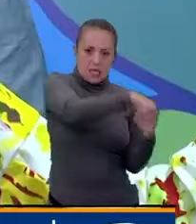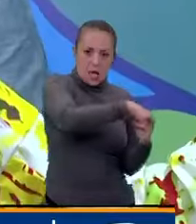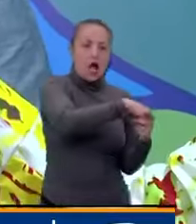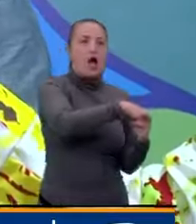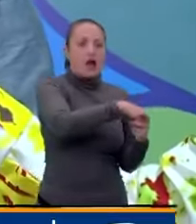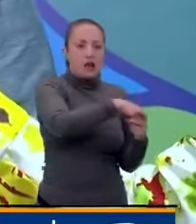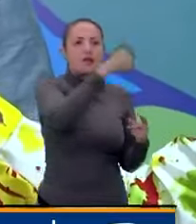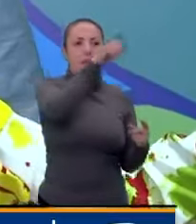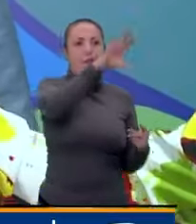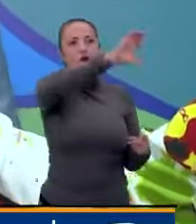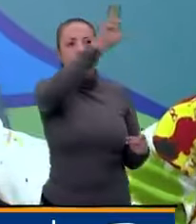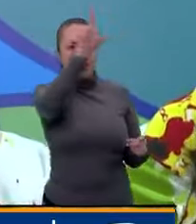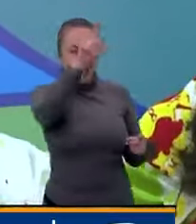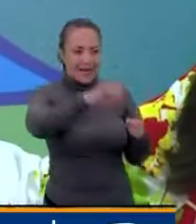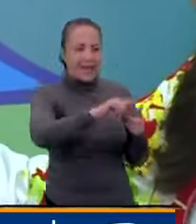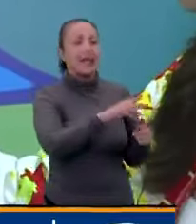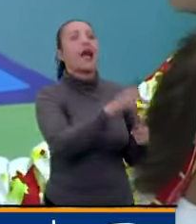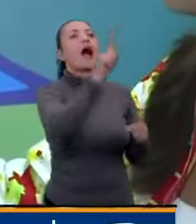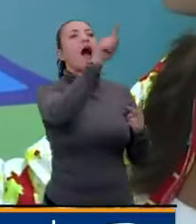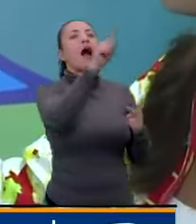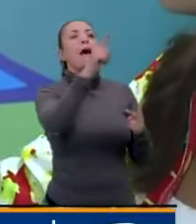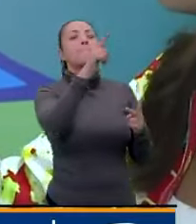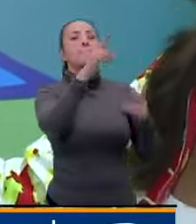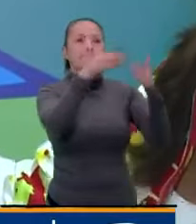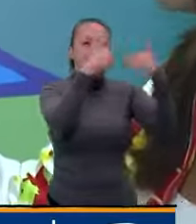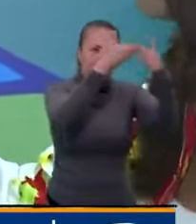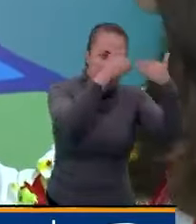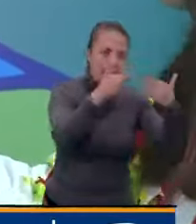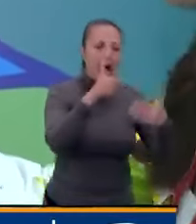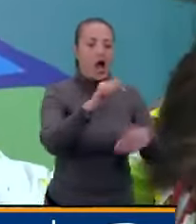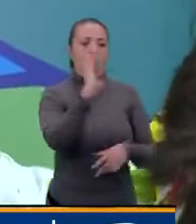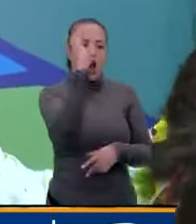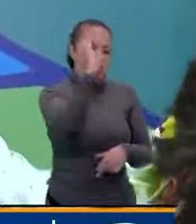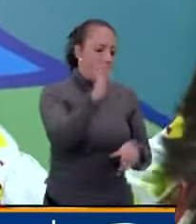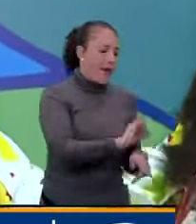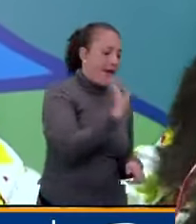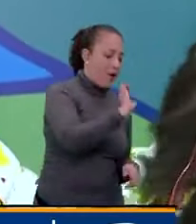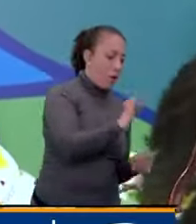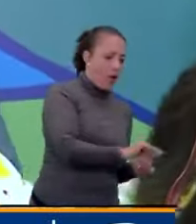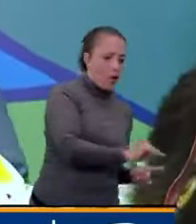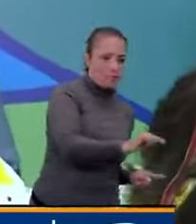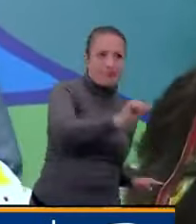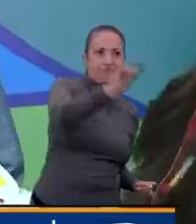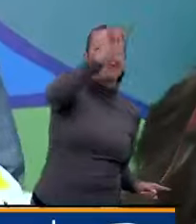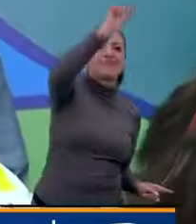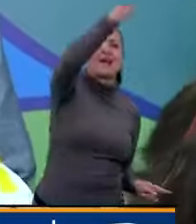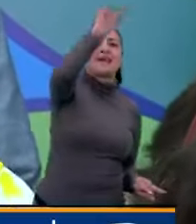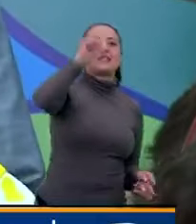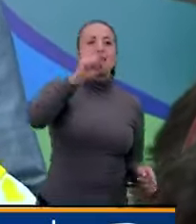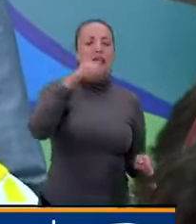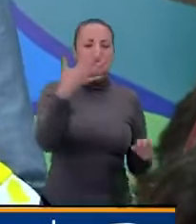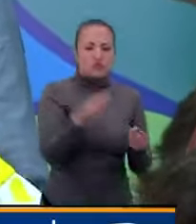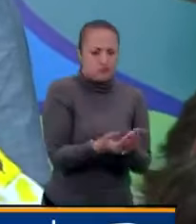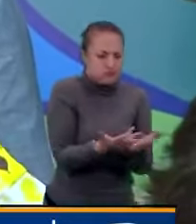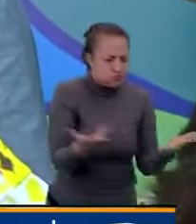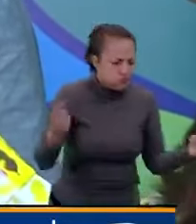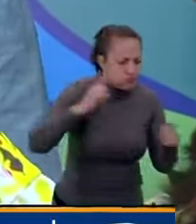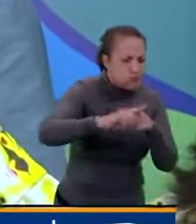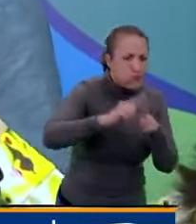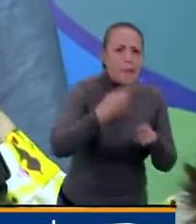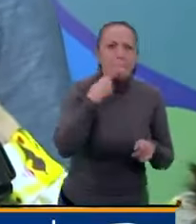Rica, Panamá, Colombia y Ecuador, todo ese corredor que es de los más diversos del mundo por su endemismo. Y también